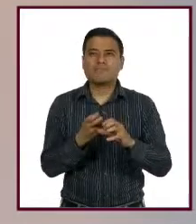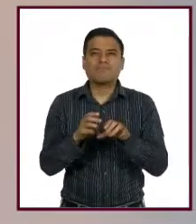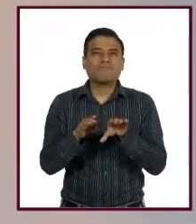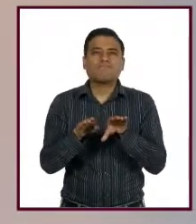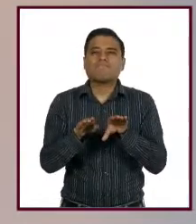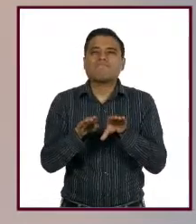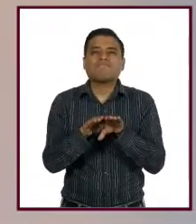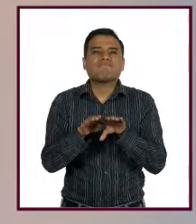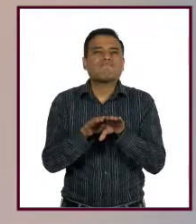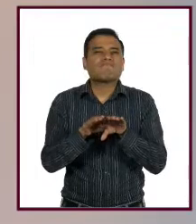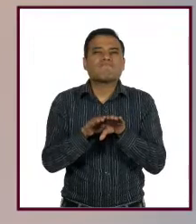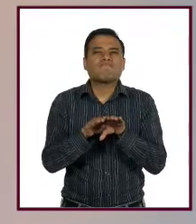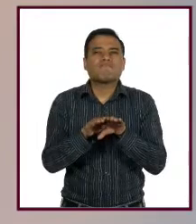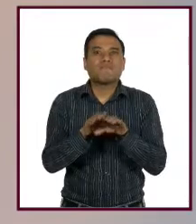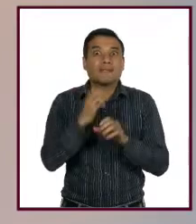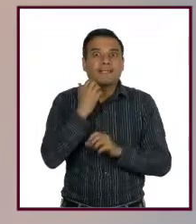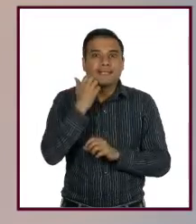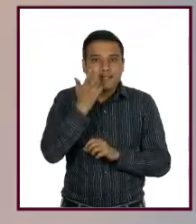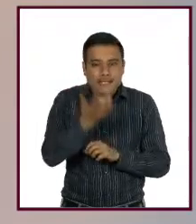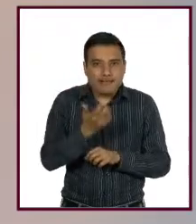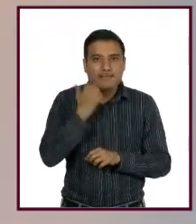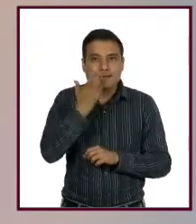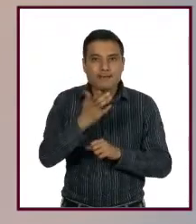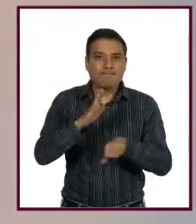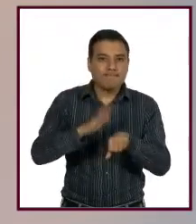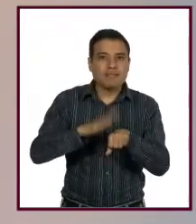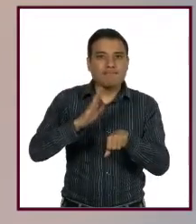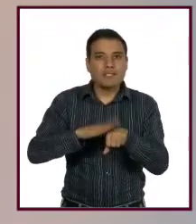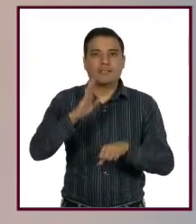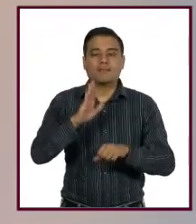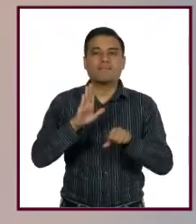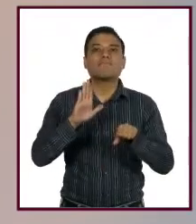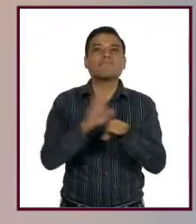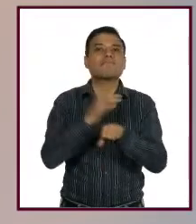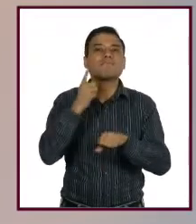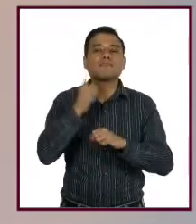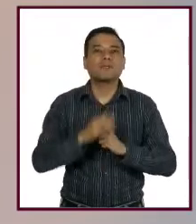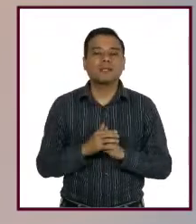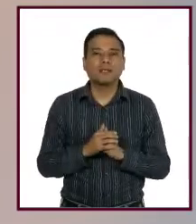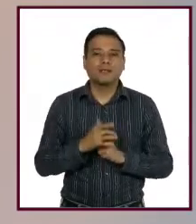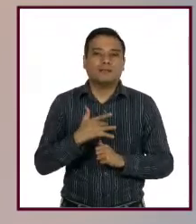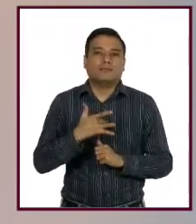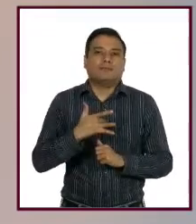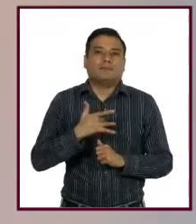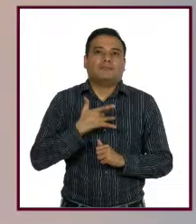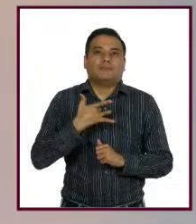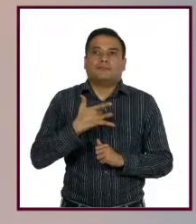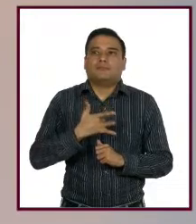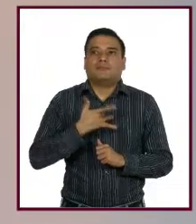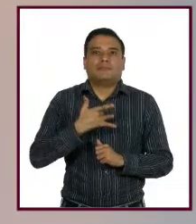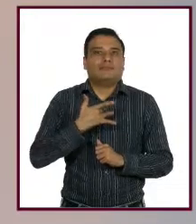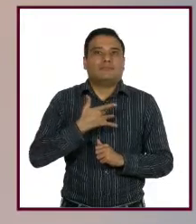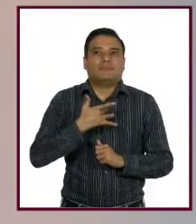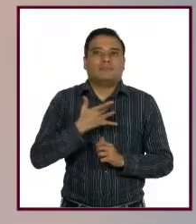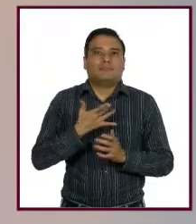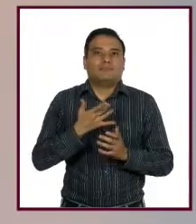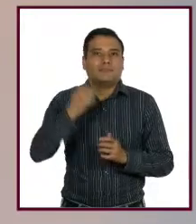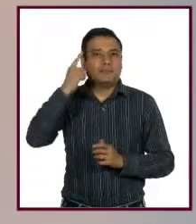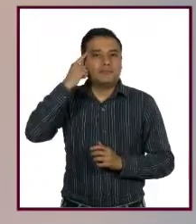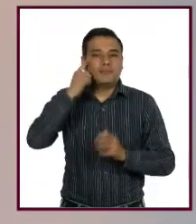el favorecer este nuevo consumo por el efecto justamente que voy a tener relacionado con la actividad